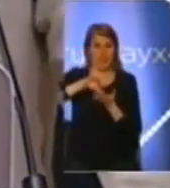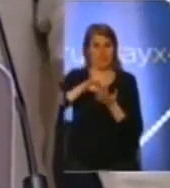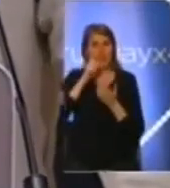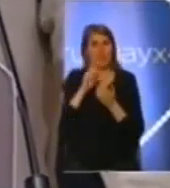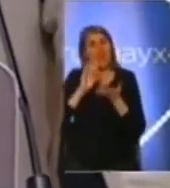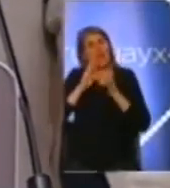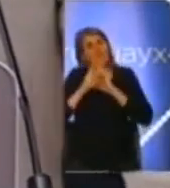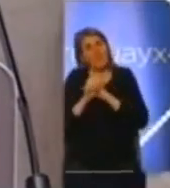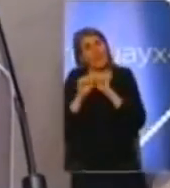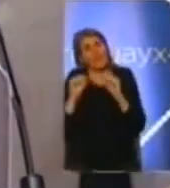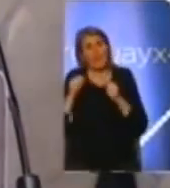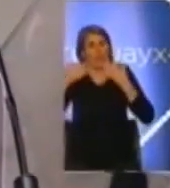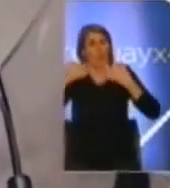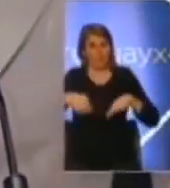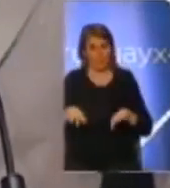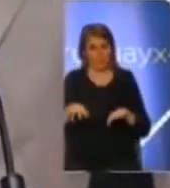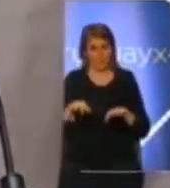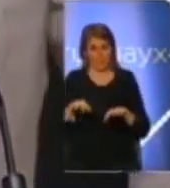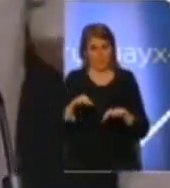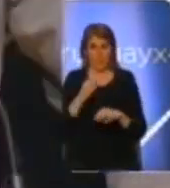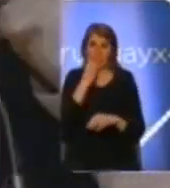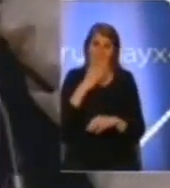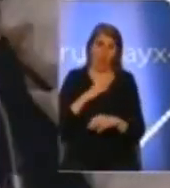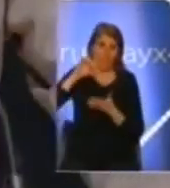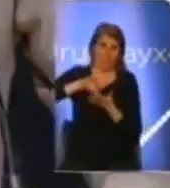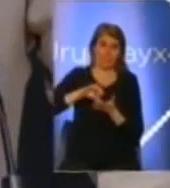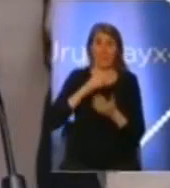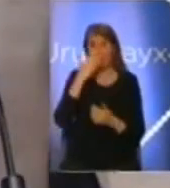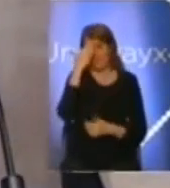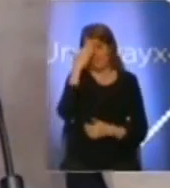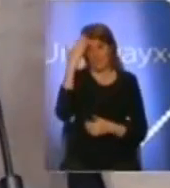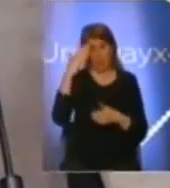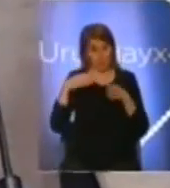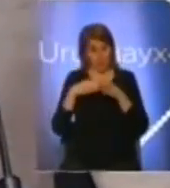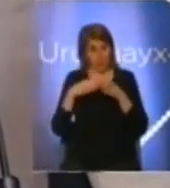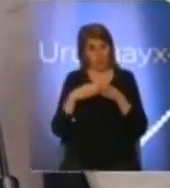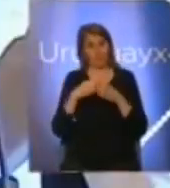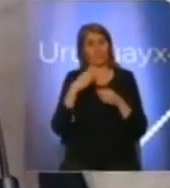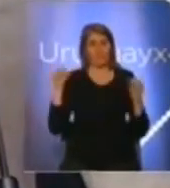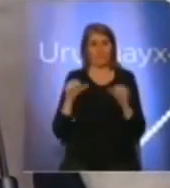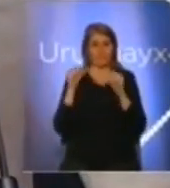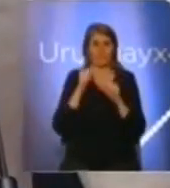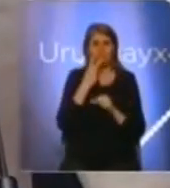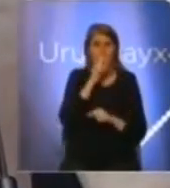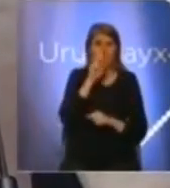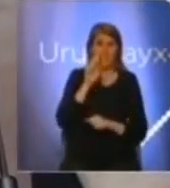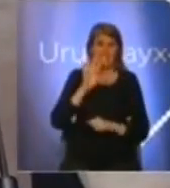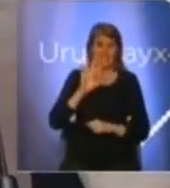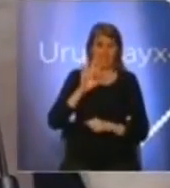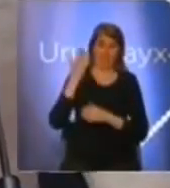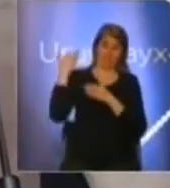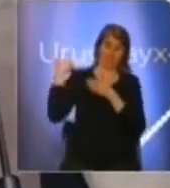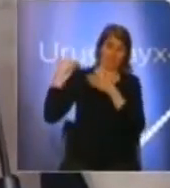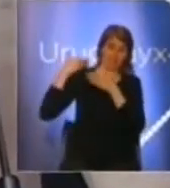para poder concretarlo. El del Frente Amplio viene implementándose desde el año 2005